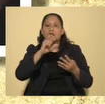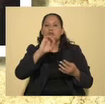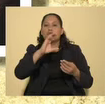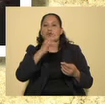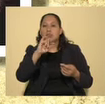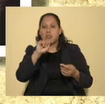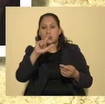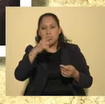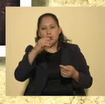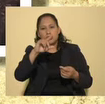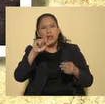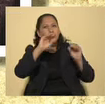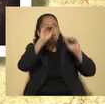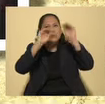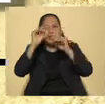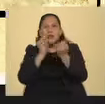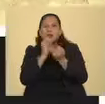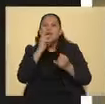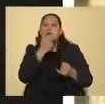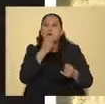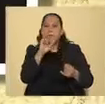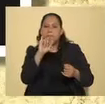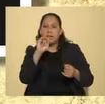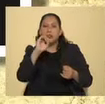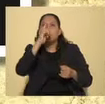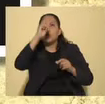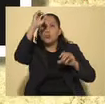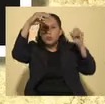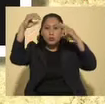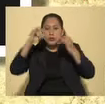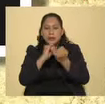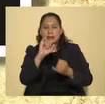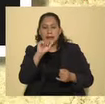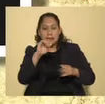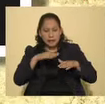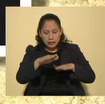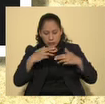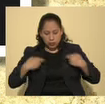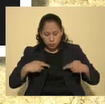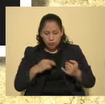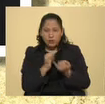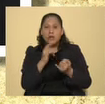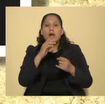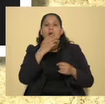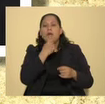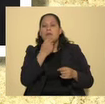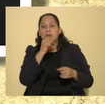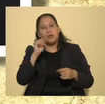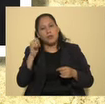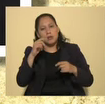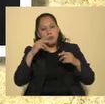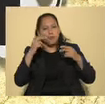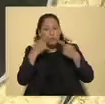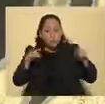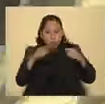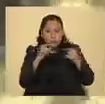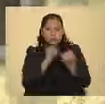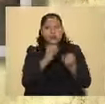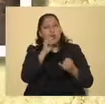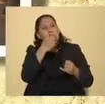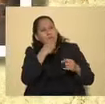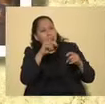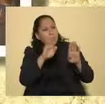haciendo la escenografía, Víctor Zapatero la iluminación, Ingrid Zack el vestuario, Miguel Hernández la música, Ruby Tagle la